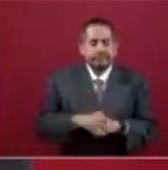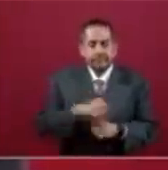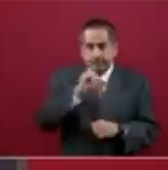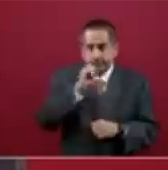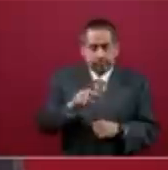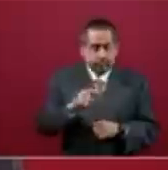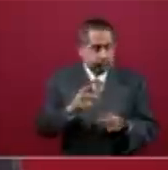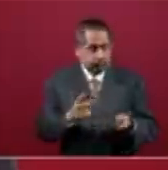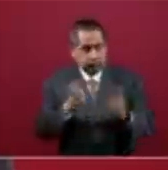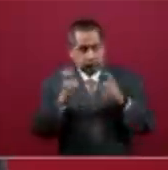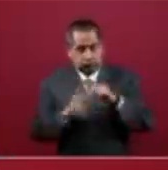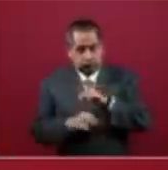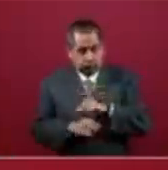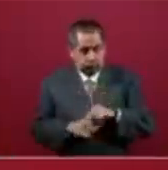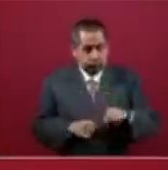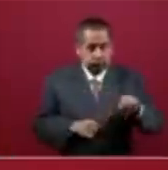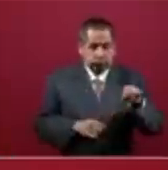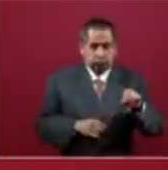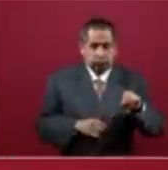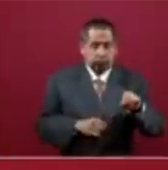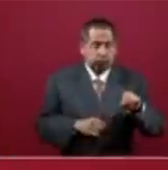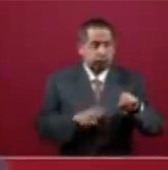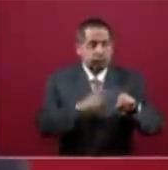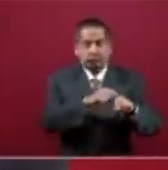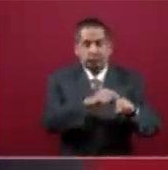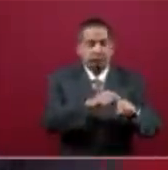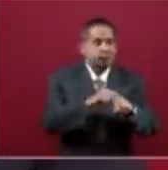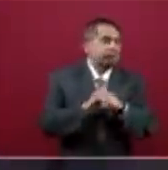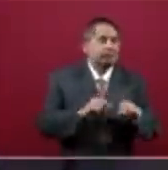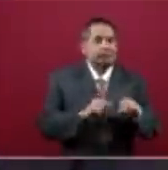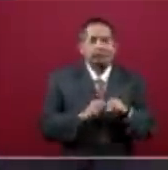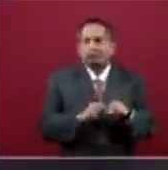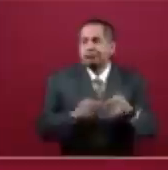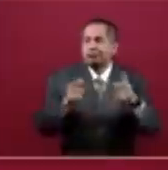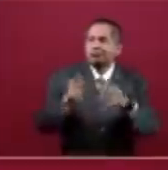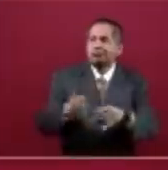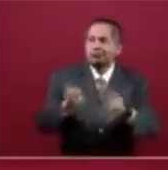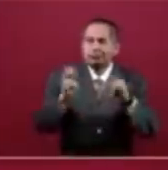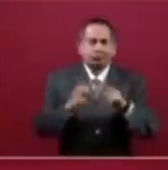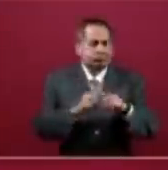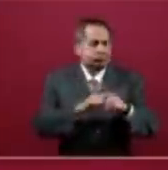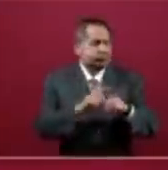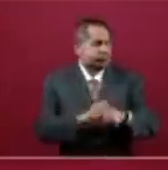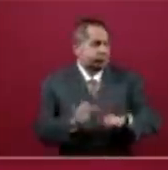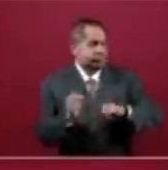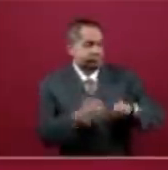roban, los utilizan para cometer algún delito y los dejan.